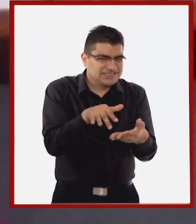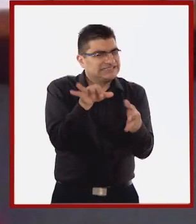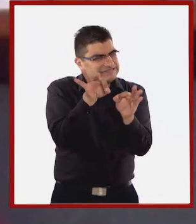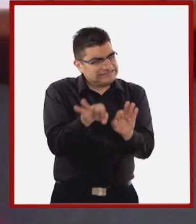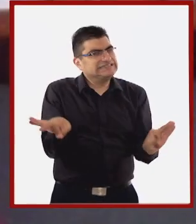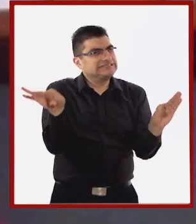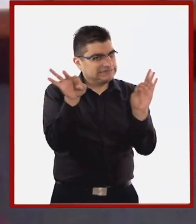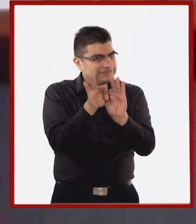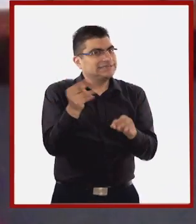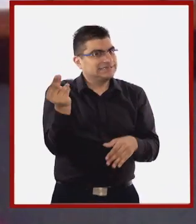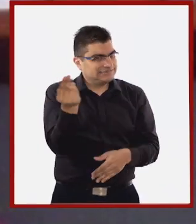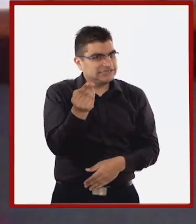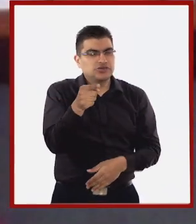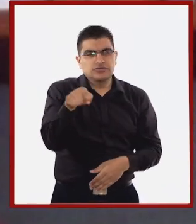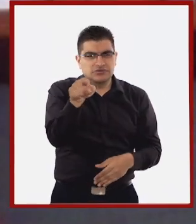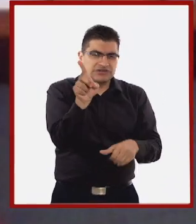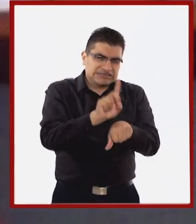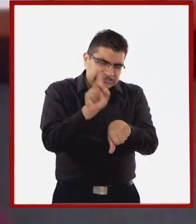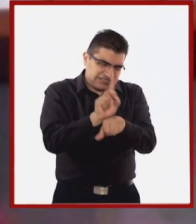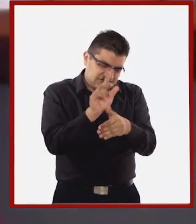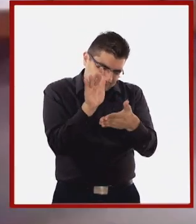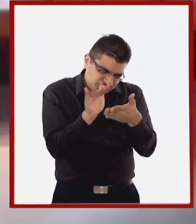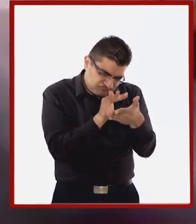esencial en nuestro diario